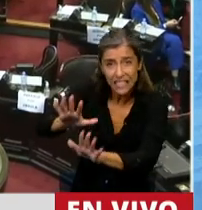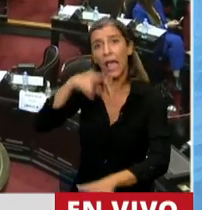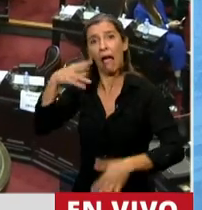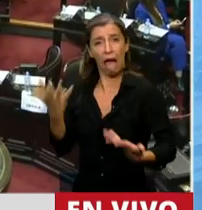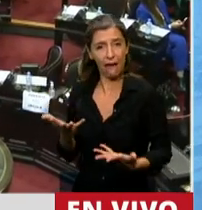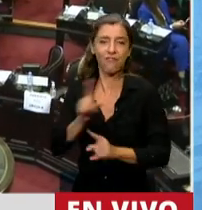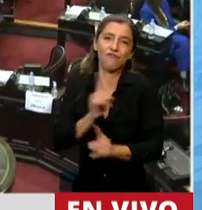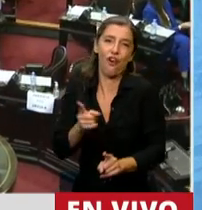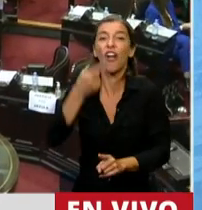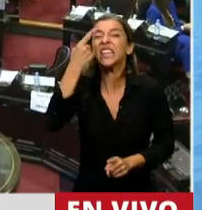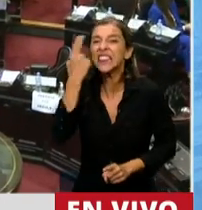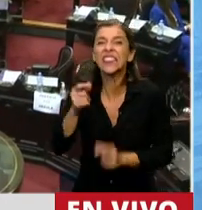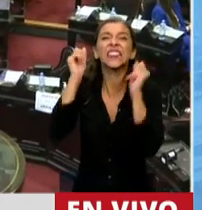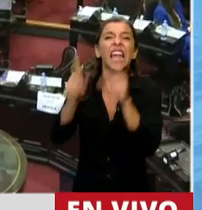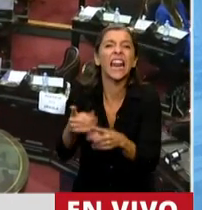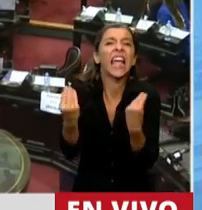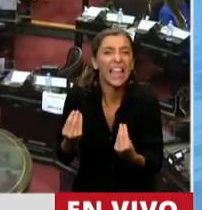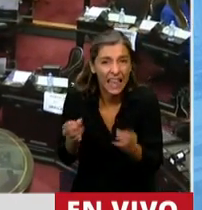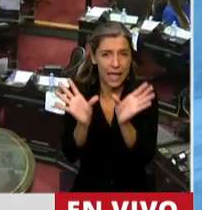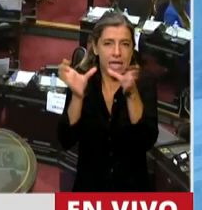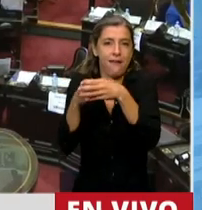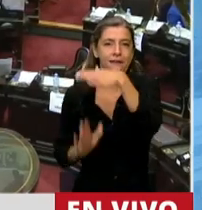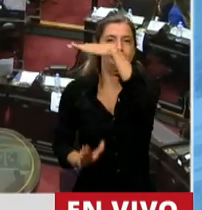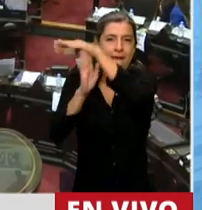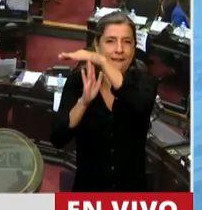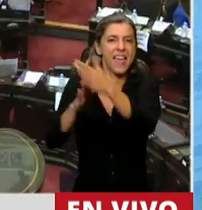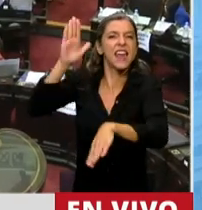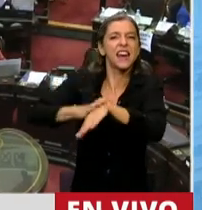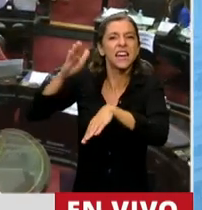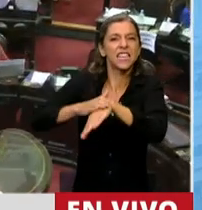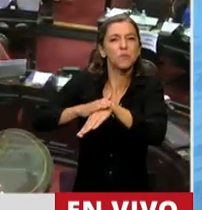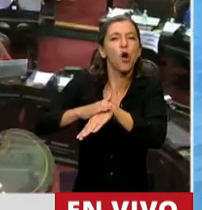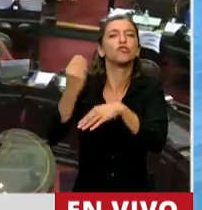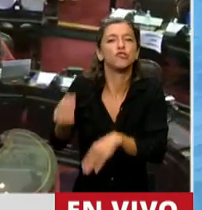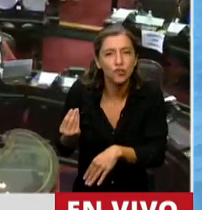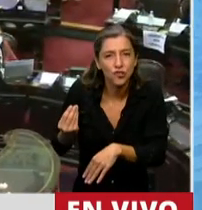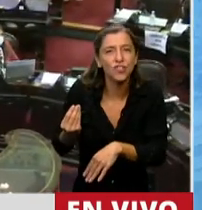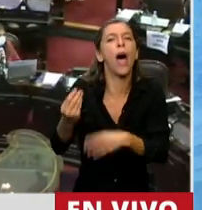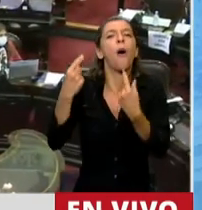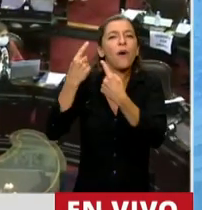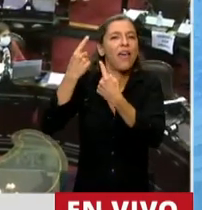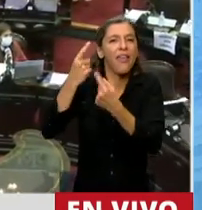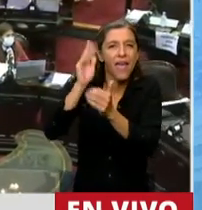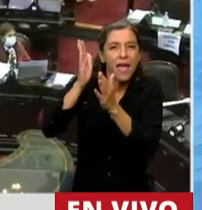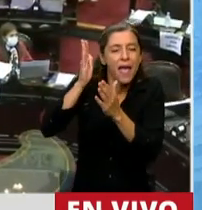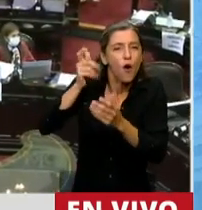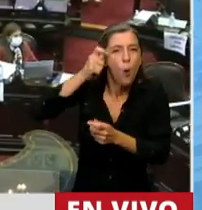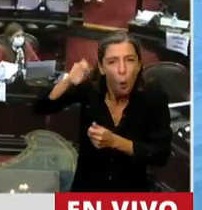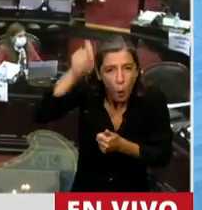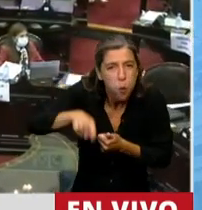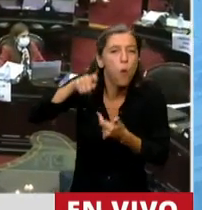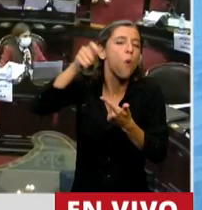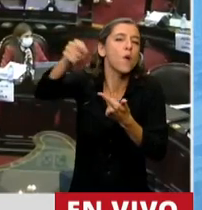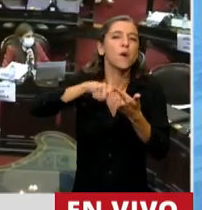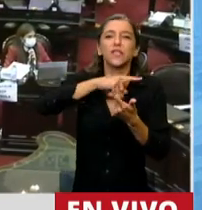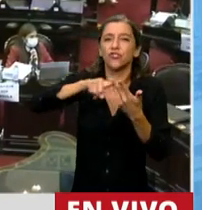los intereses de una casta dominante, responsable del Laufer, responsable de ataques coordinados